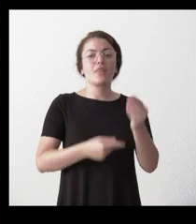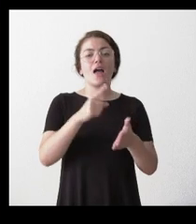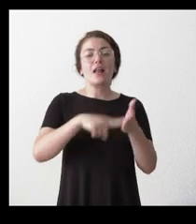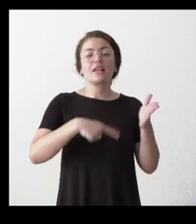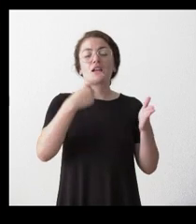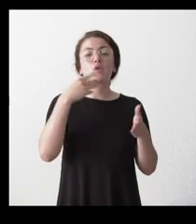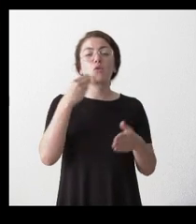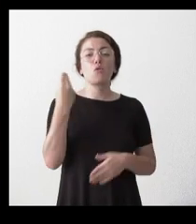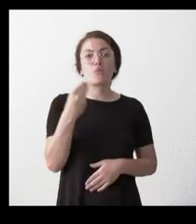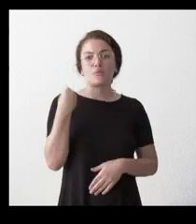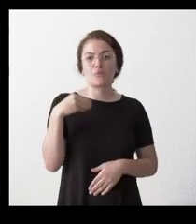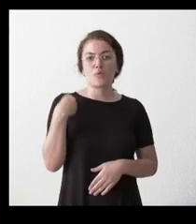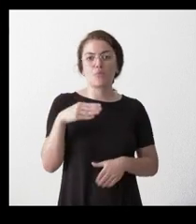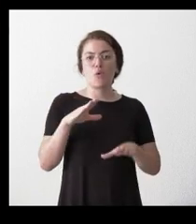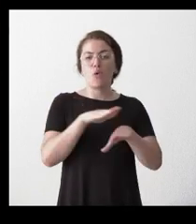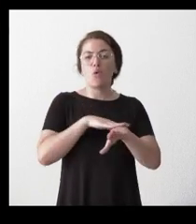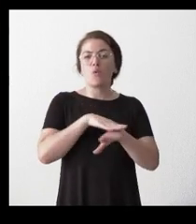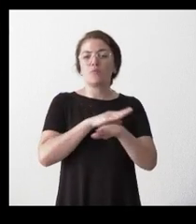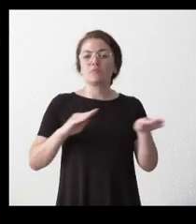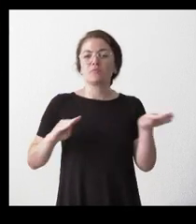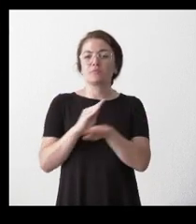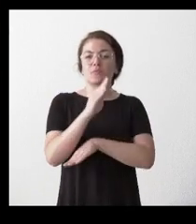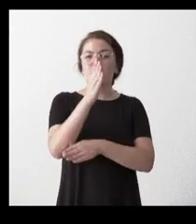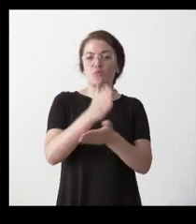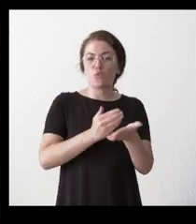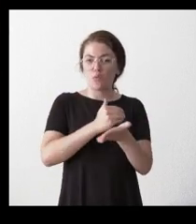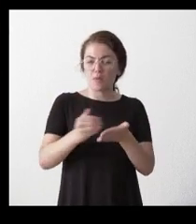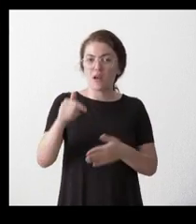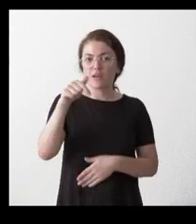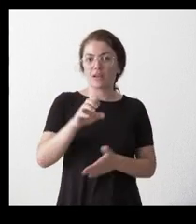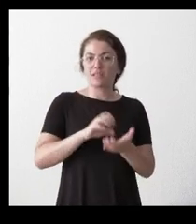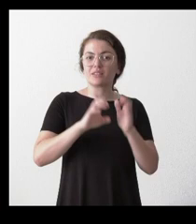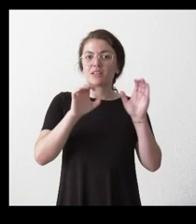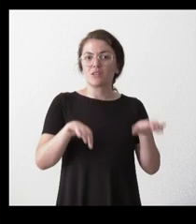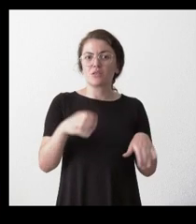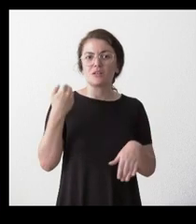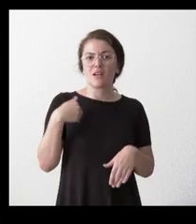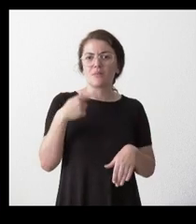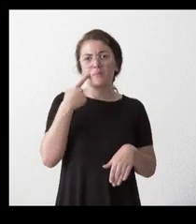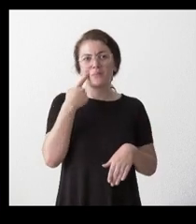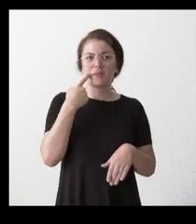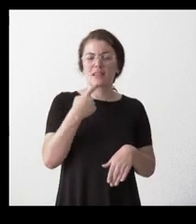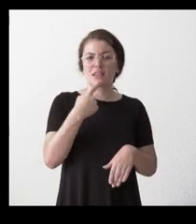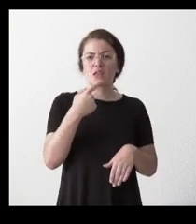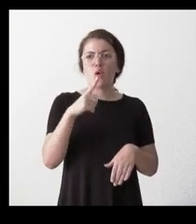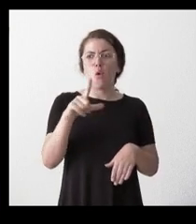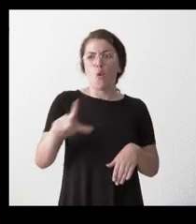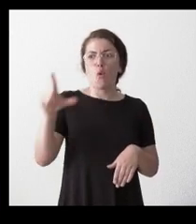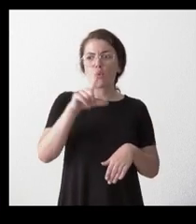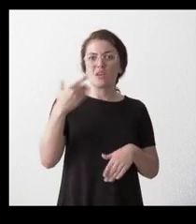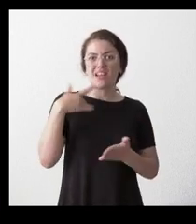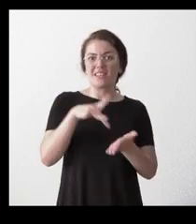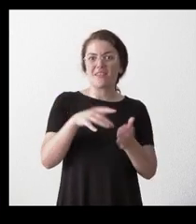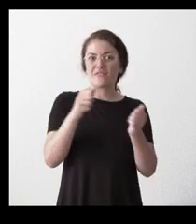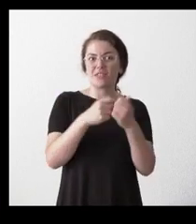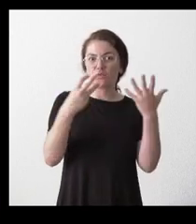dio financiación a las autonomías en Castilla y León se iba a poner en marcha antes de que acabase julio. Estamos a día 28 y saber si al final se va a